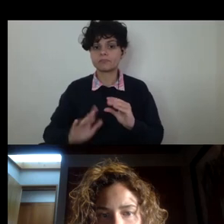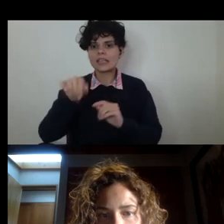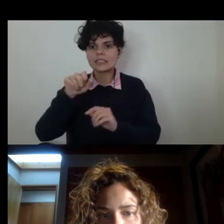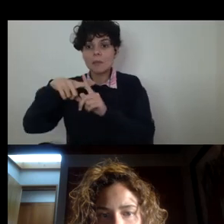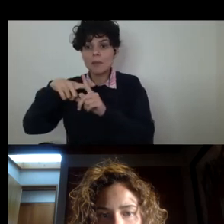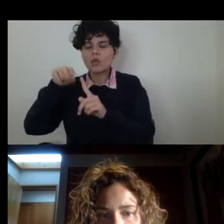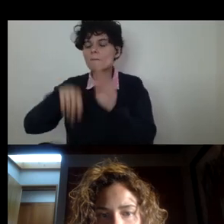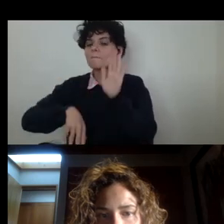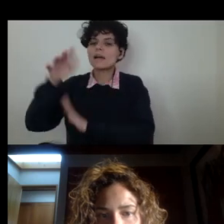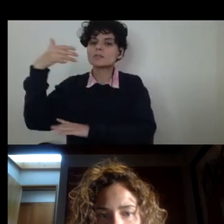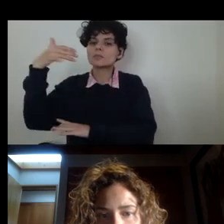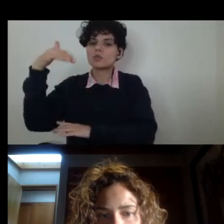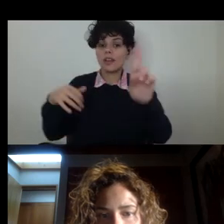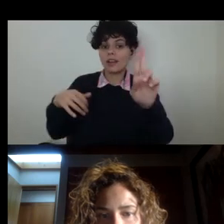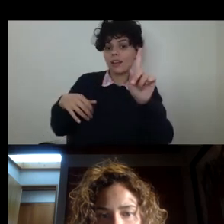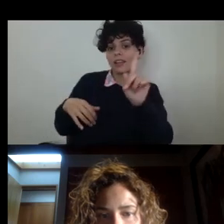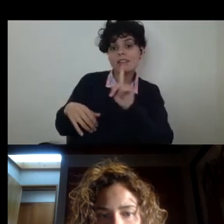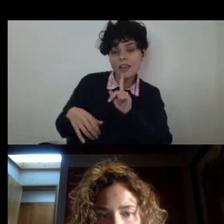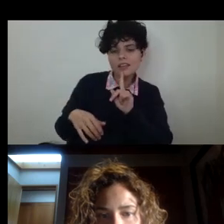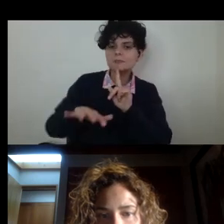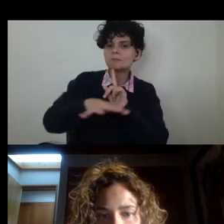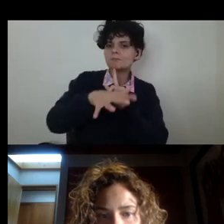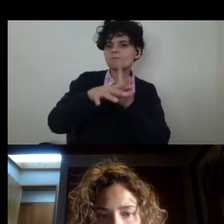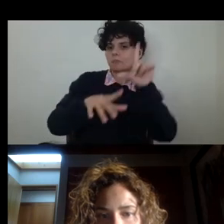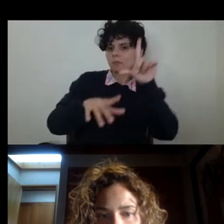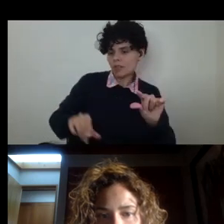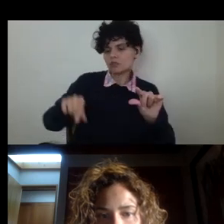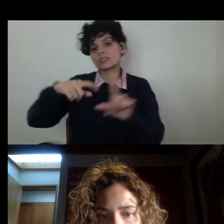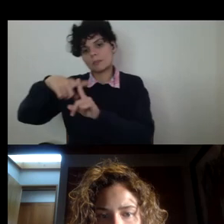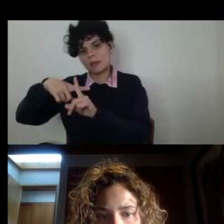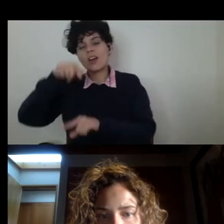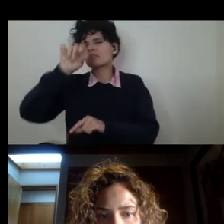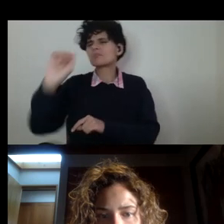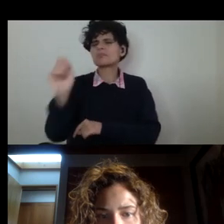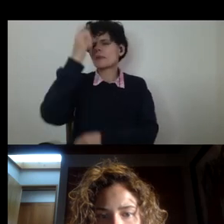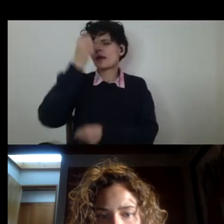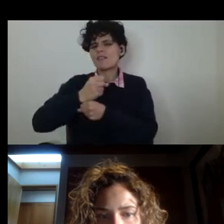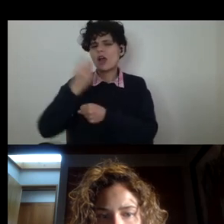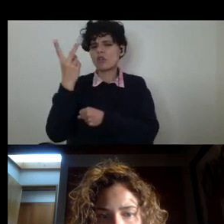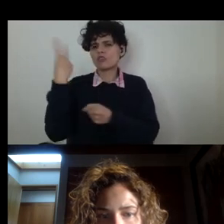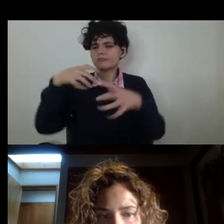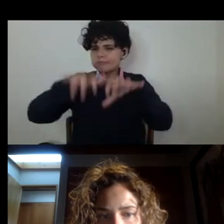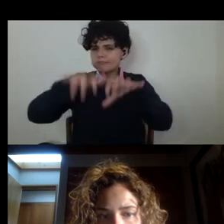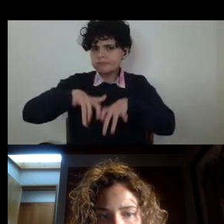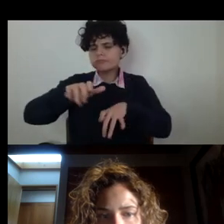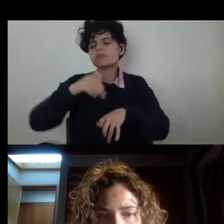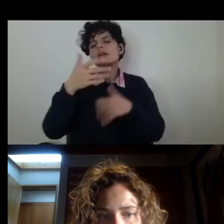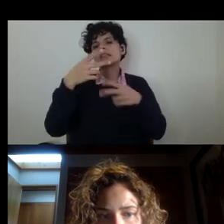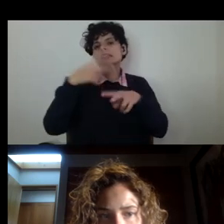Entonces, eso fue uno de los primeros trabajos que publicamos en Montemar. Y